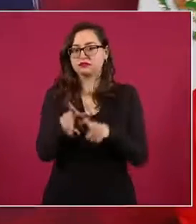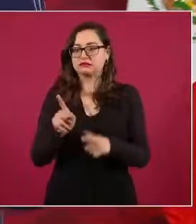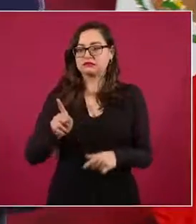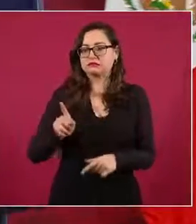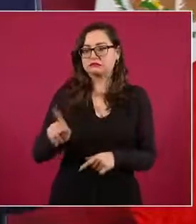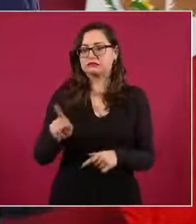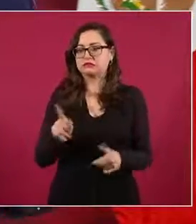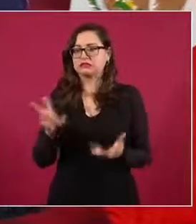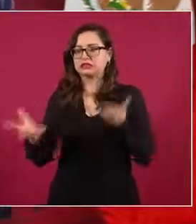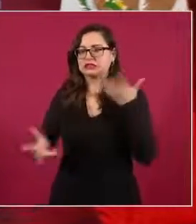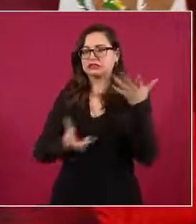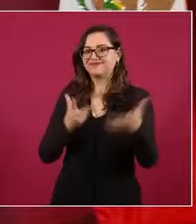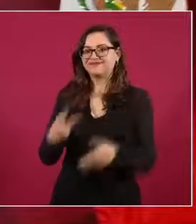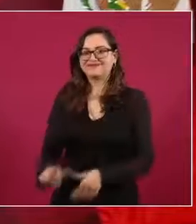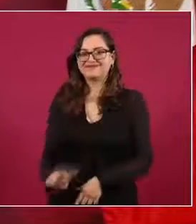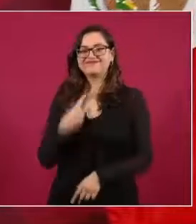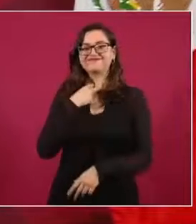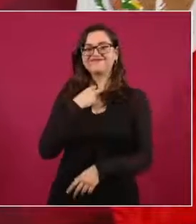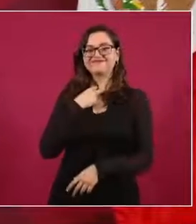Entonces,